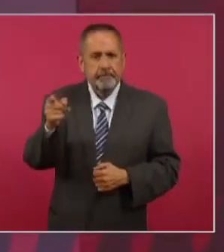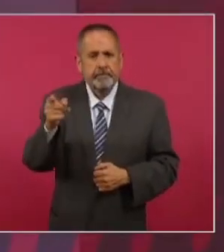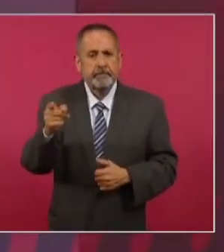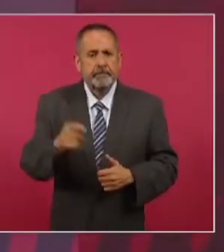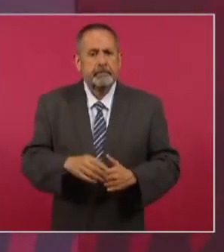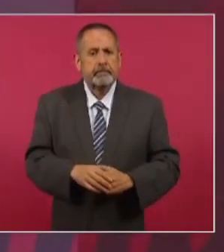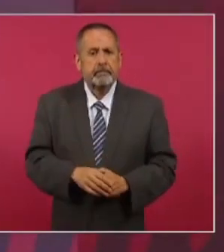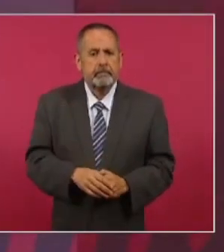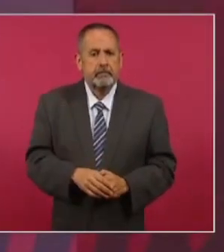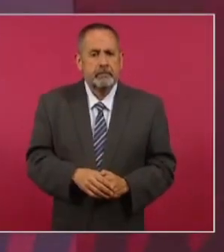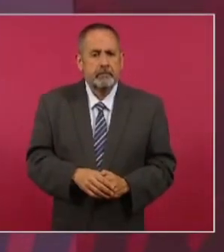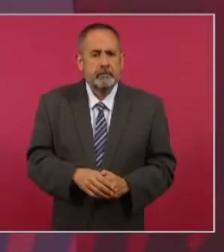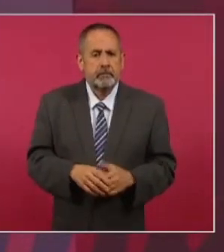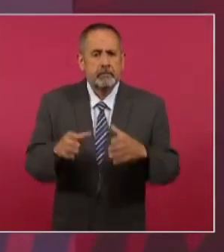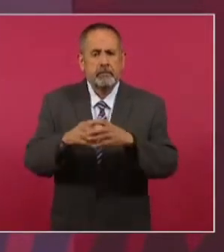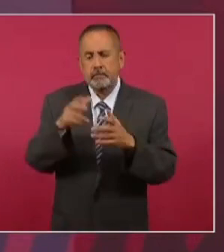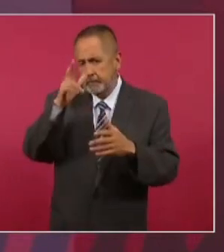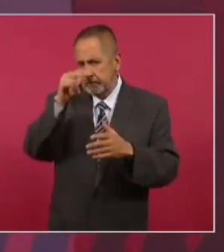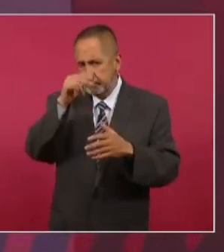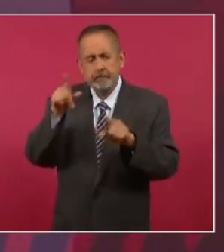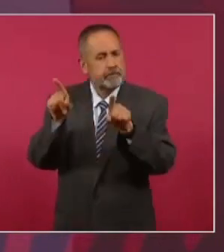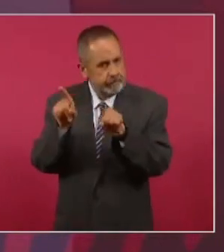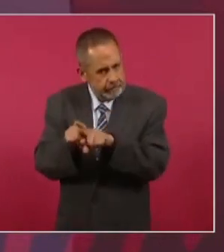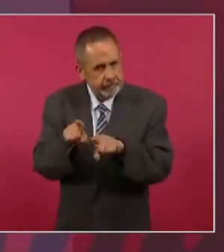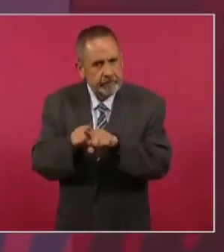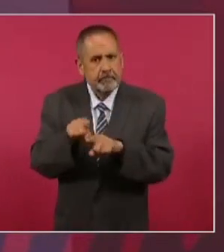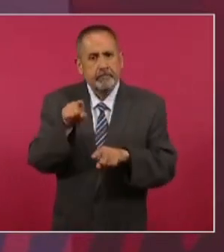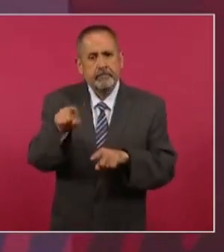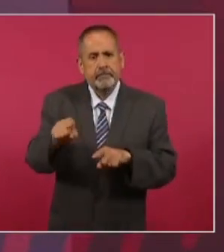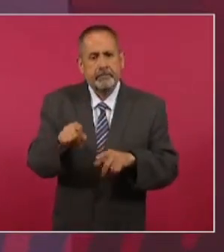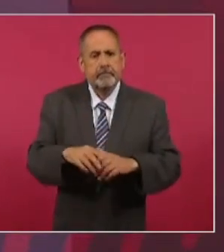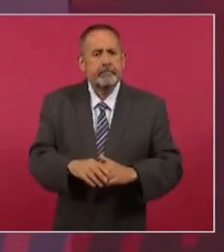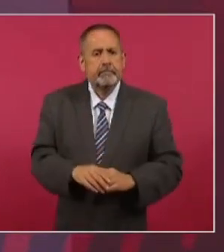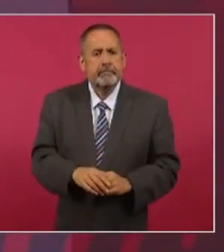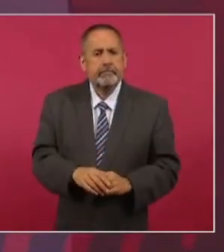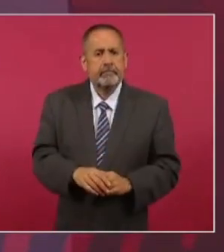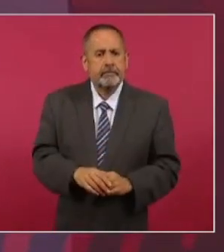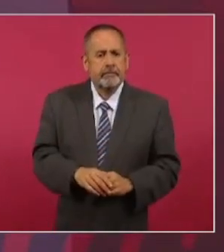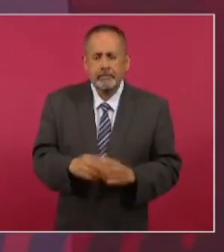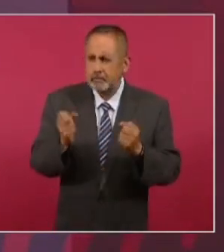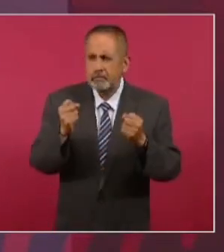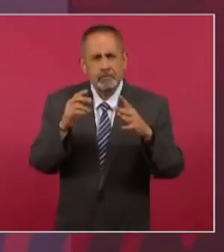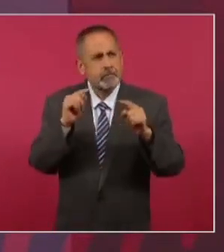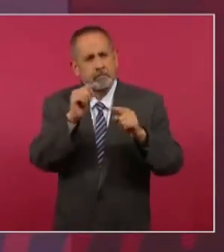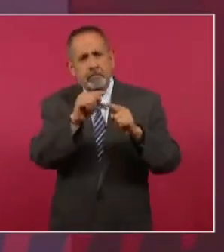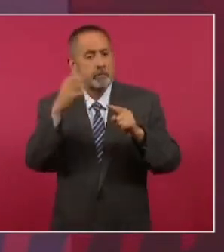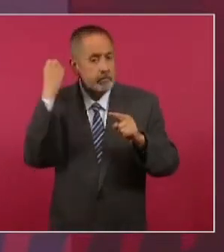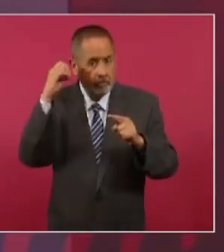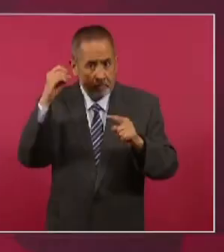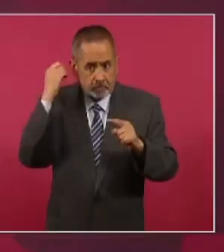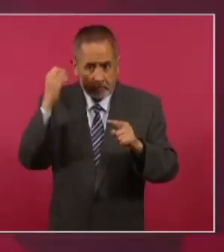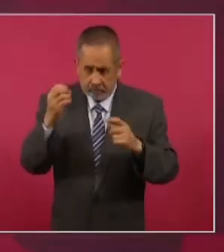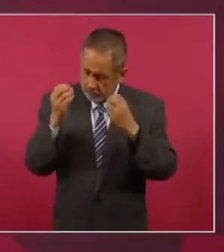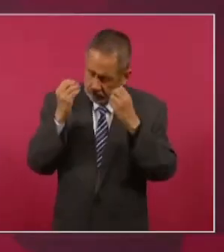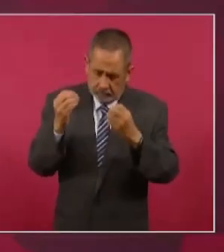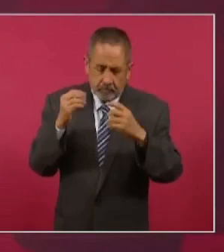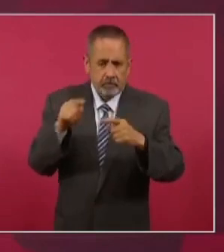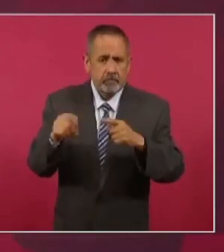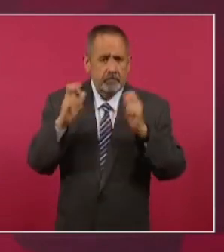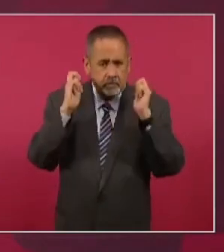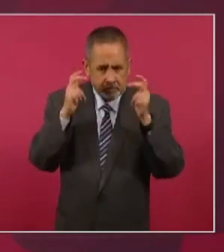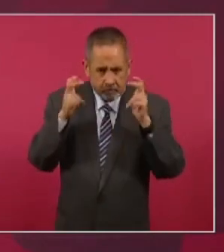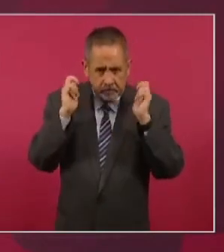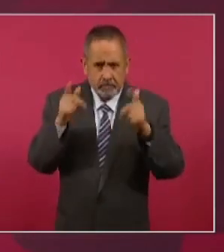En Hermosillo, muchas en Oaxaca, en